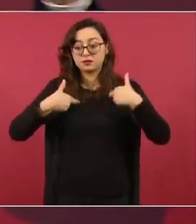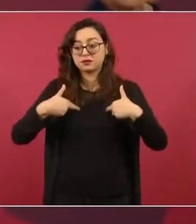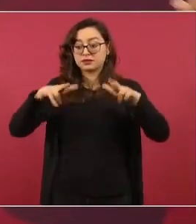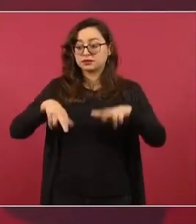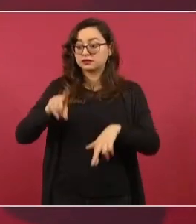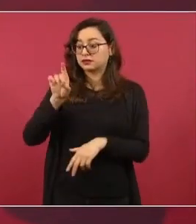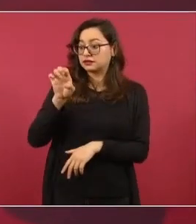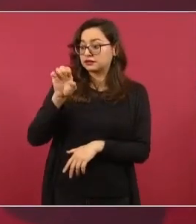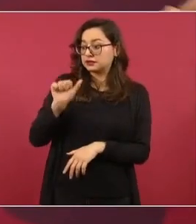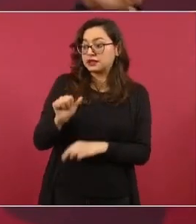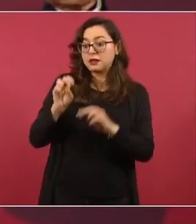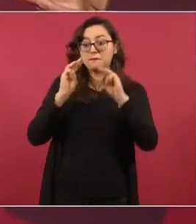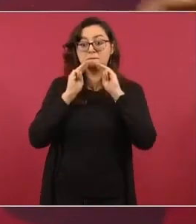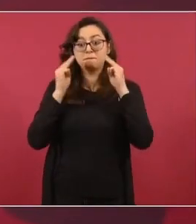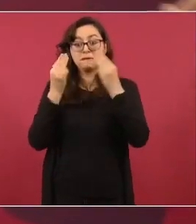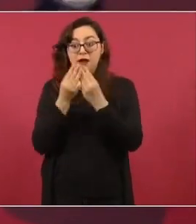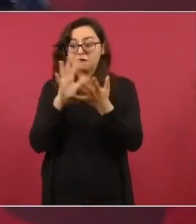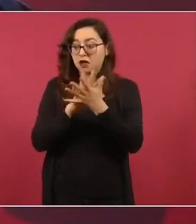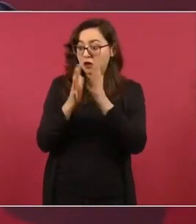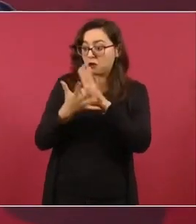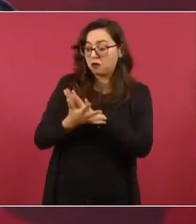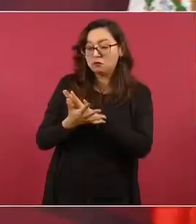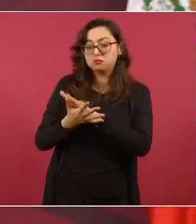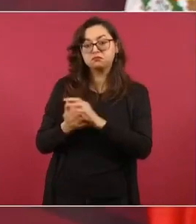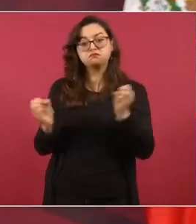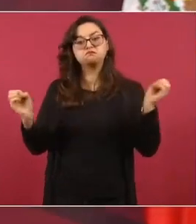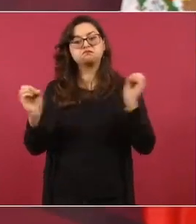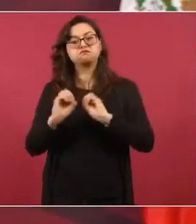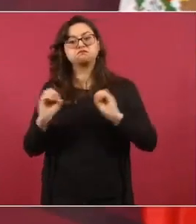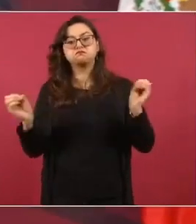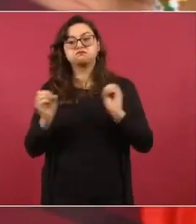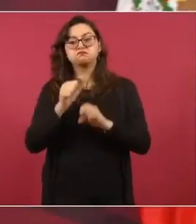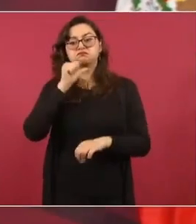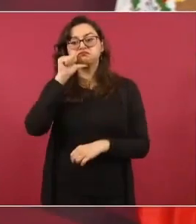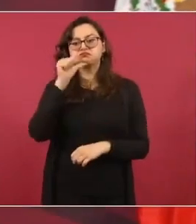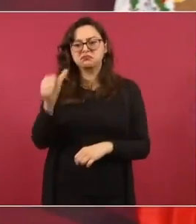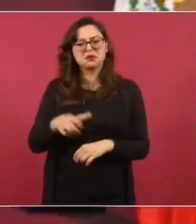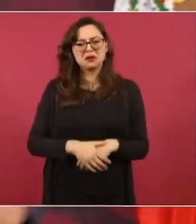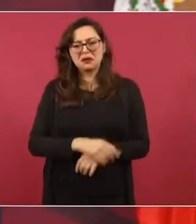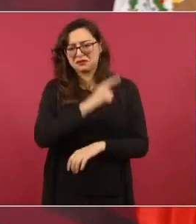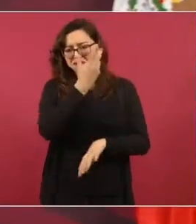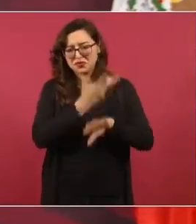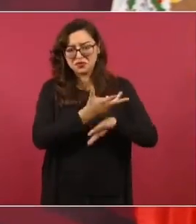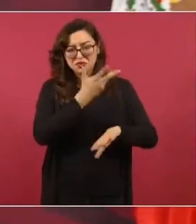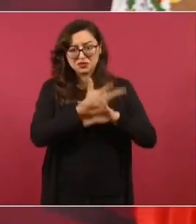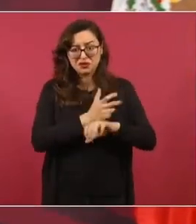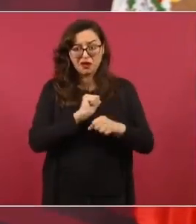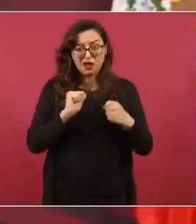las televisoras de Estados Unidos ni se dijo nada.